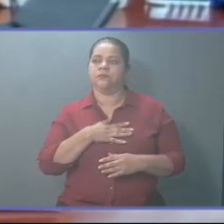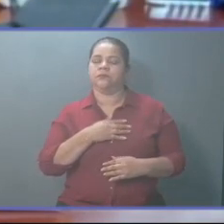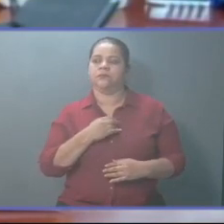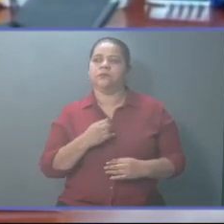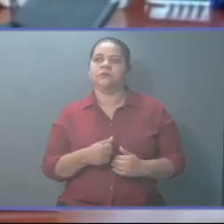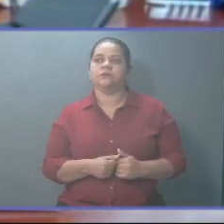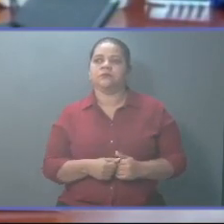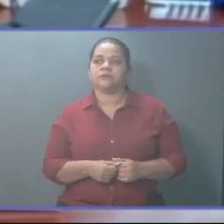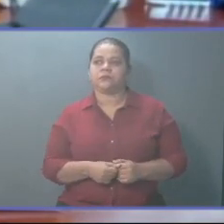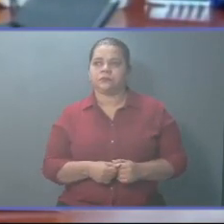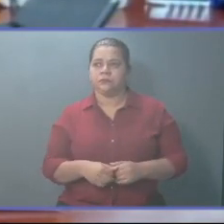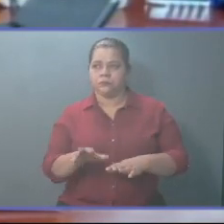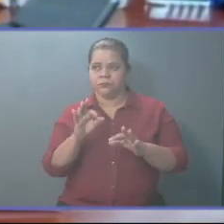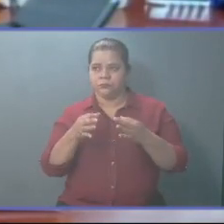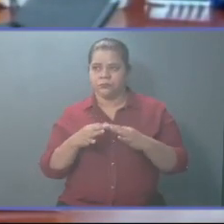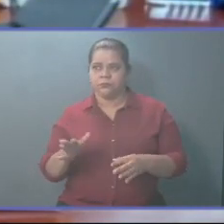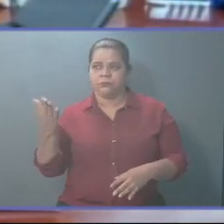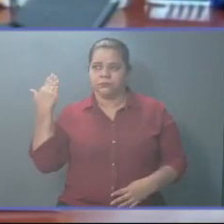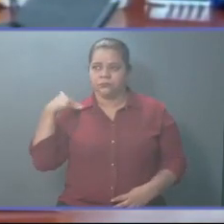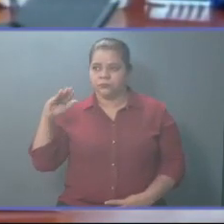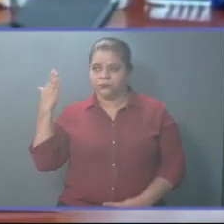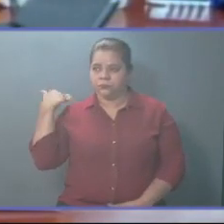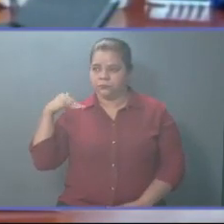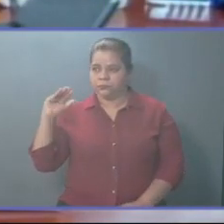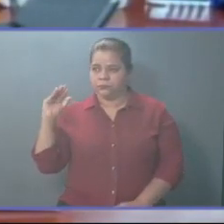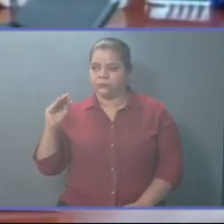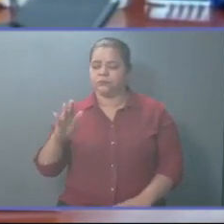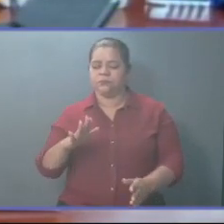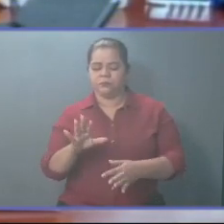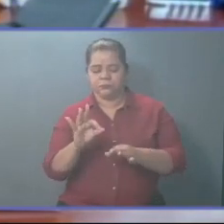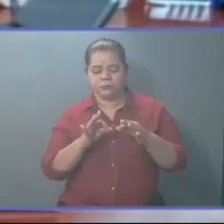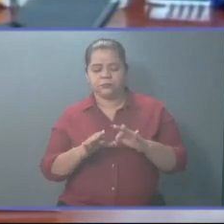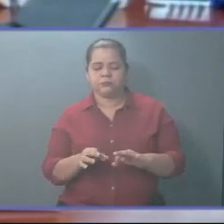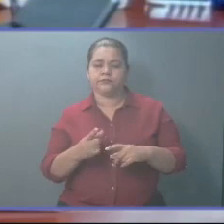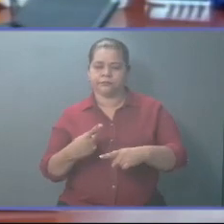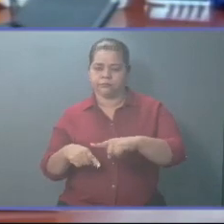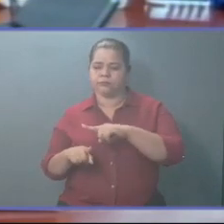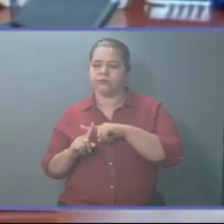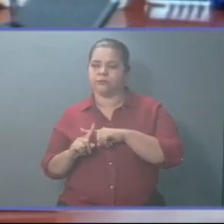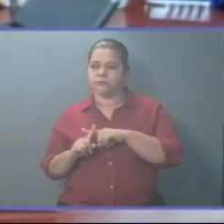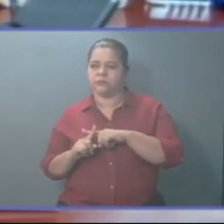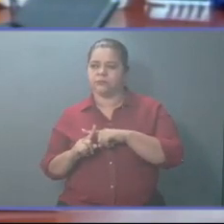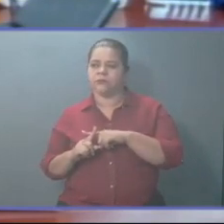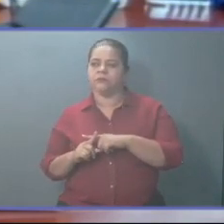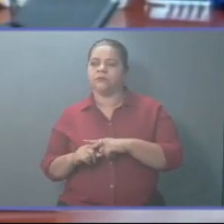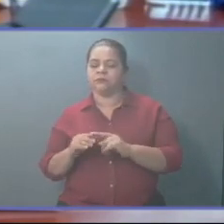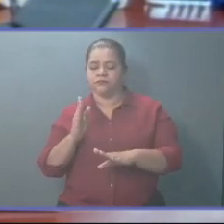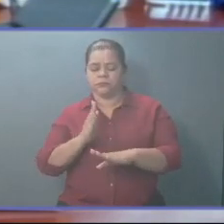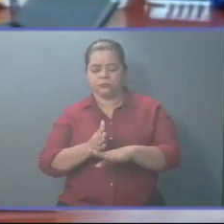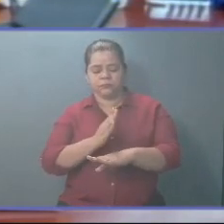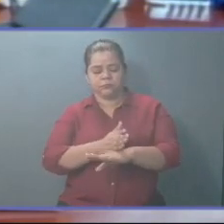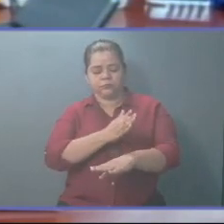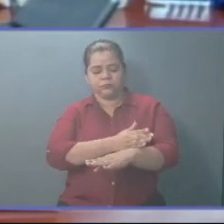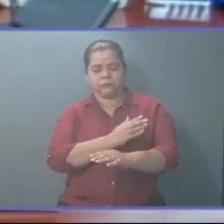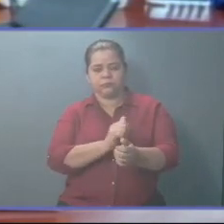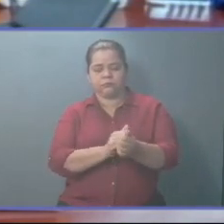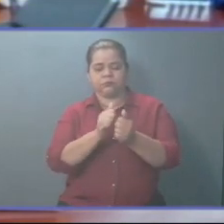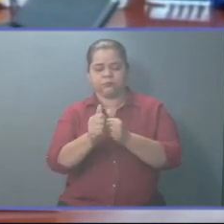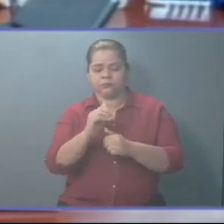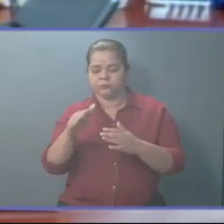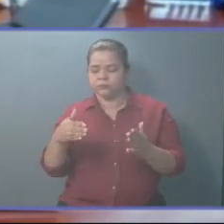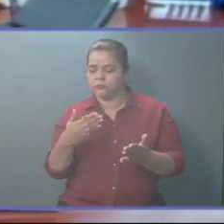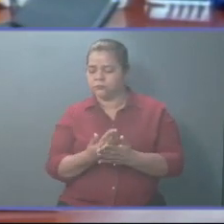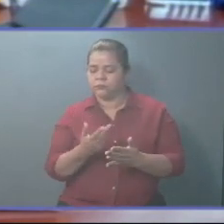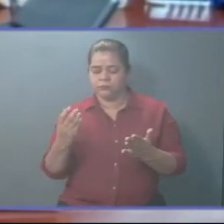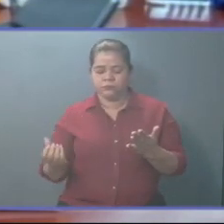a ser una experiencia, creo yo, muy positiva en términos de ir avanzando en esas disposiciones